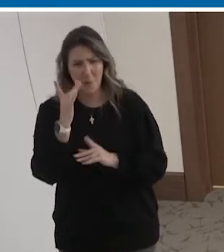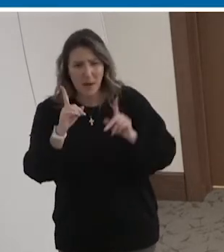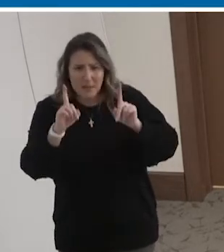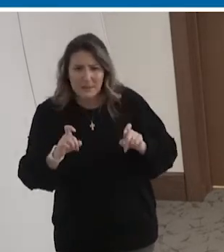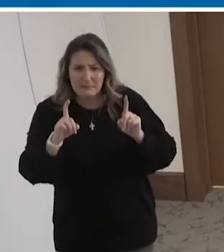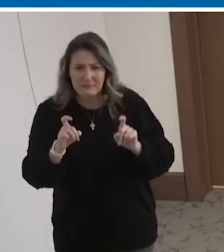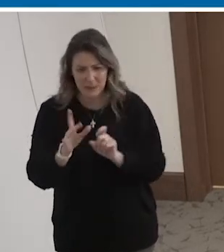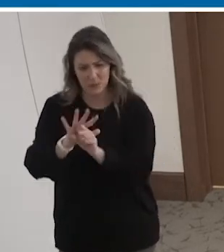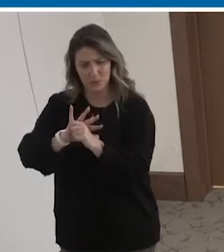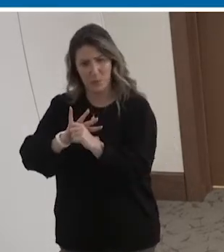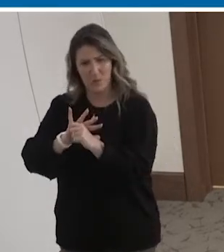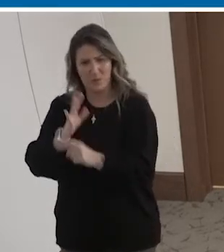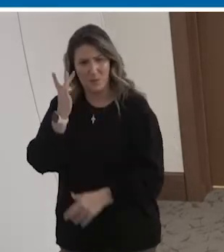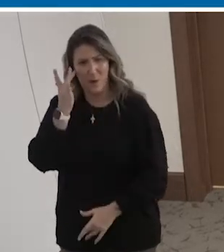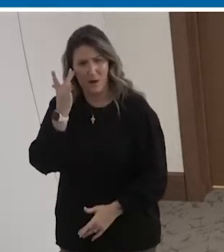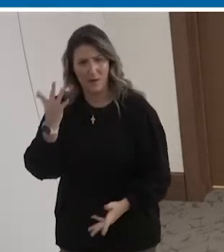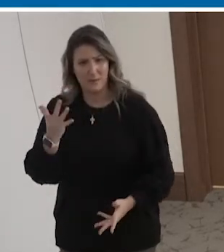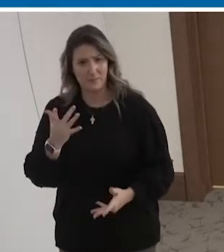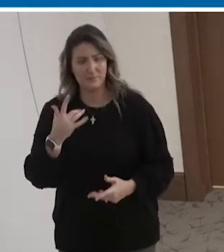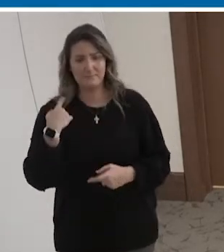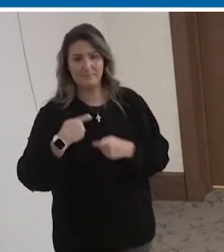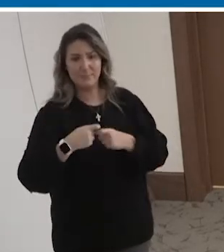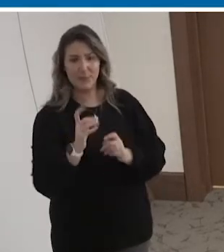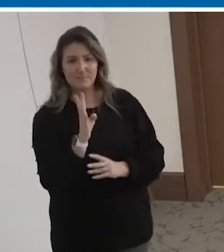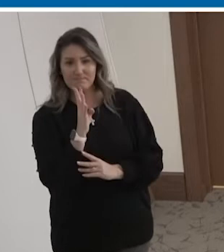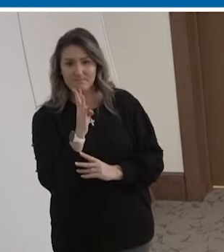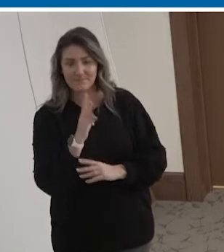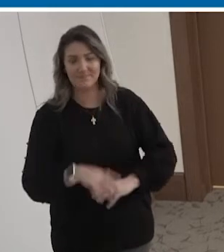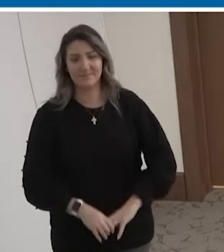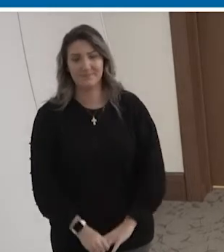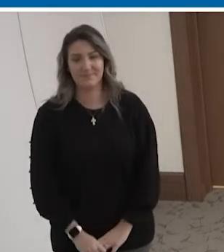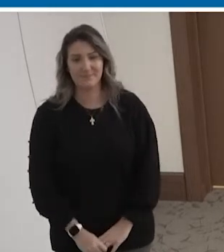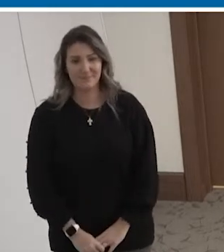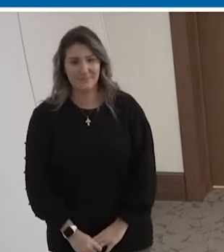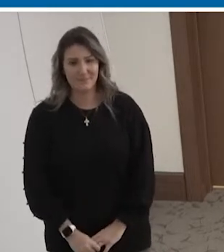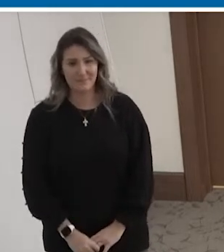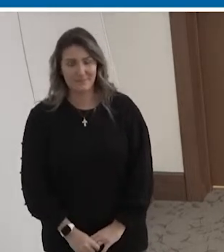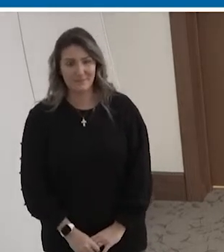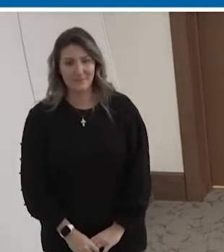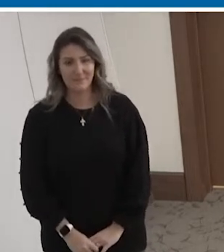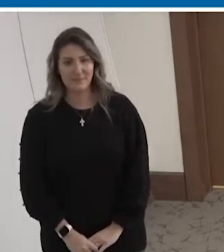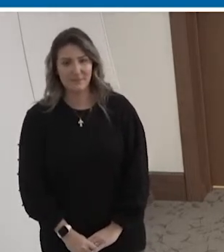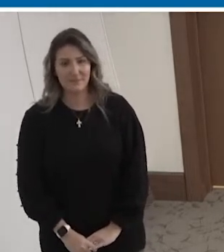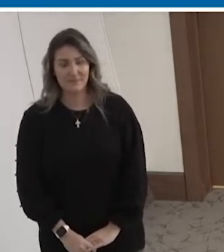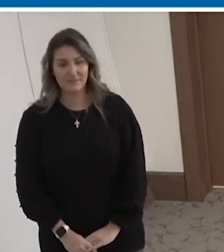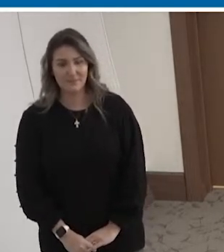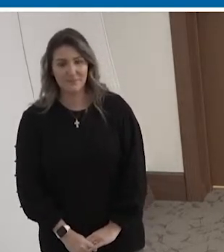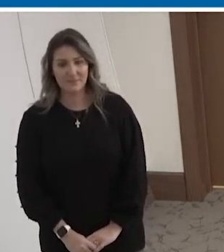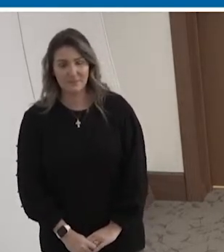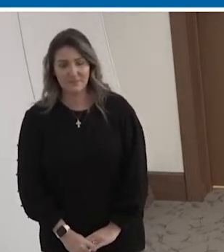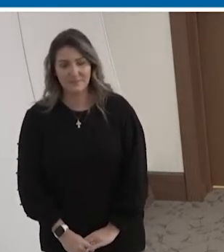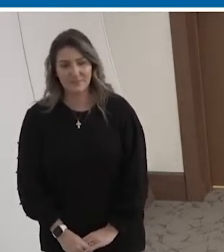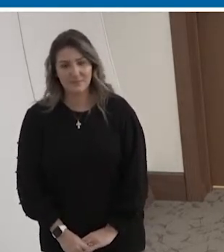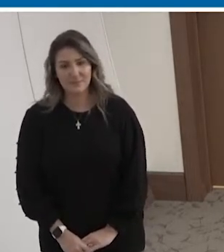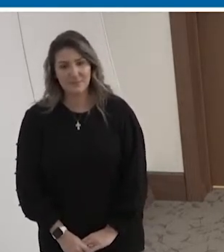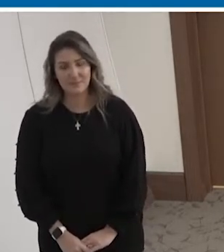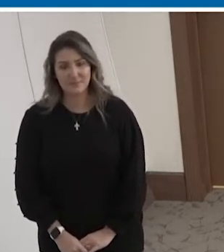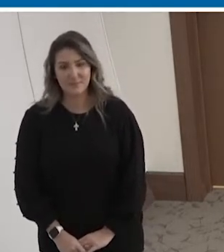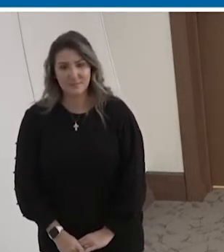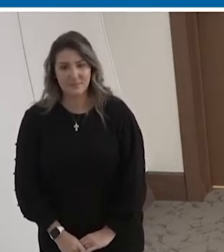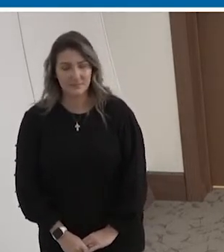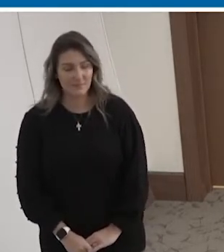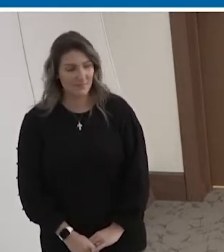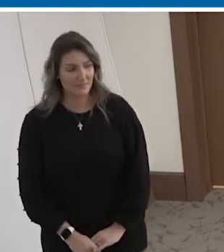for COVID? Hay otra razón también por lo que hacemos estos tests del COVID-19, y este es el ejemplo